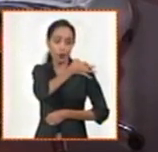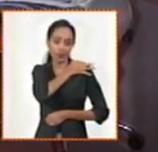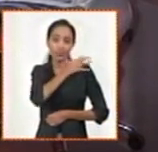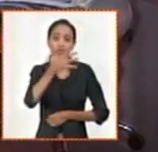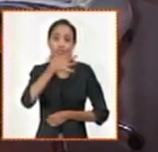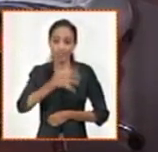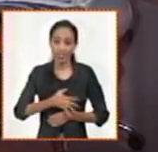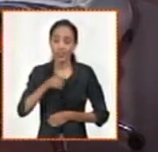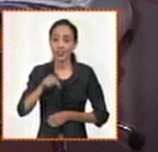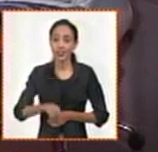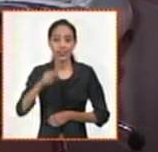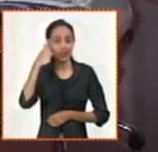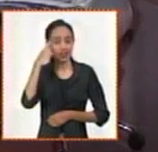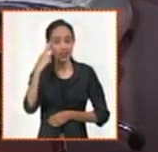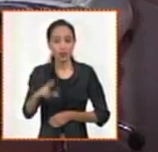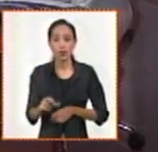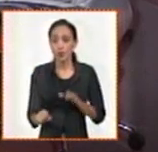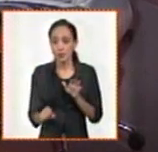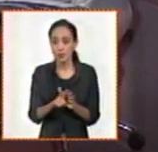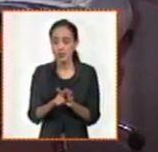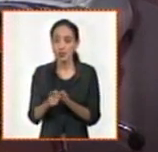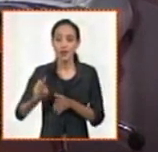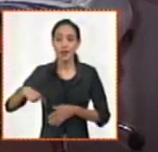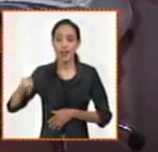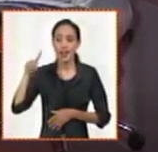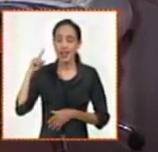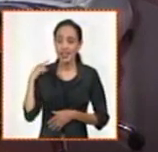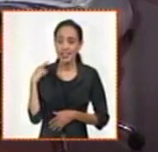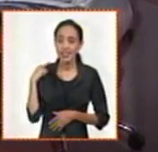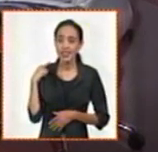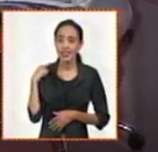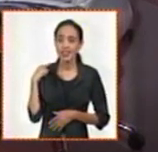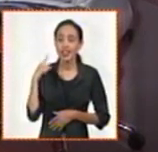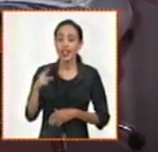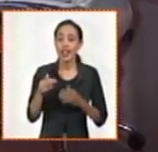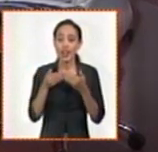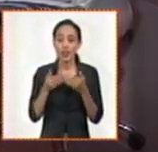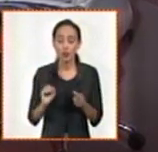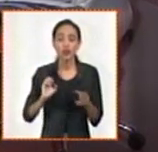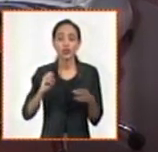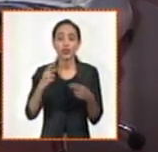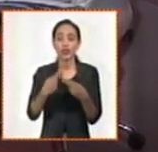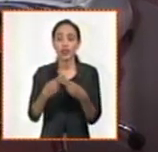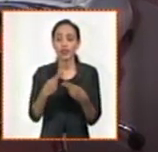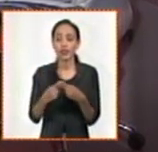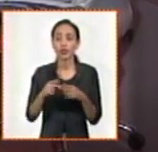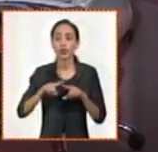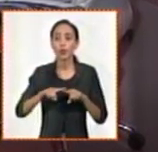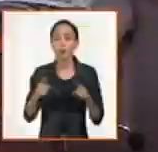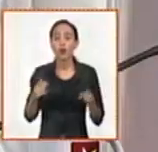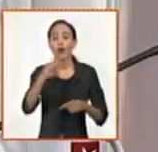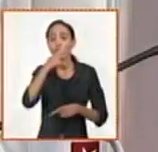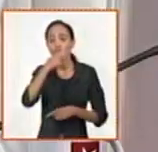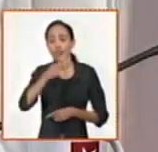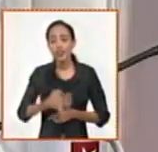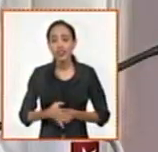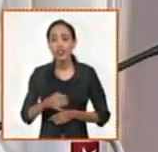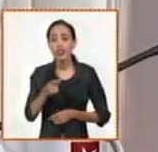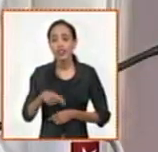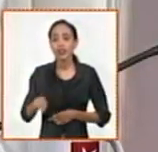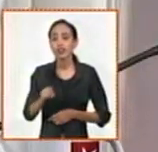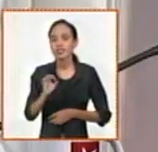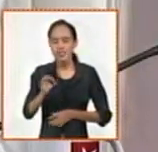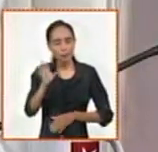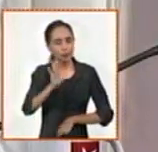hemos recordado en el inicio de ayer de la inauguración del evento, porque Fidel ha sido